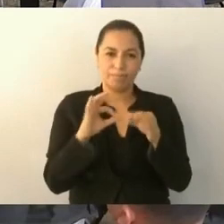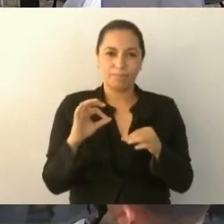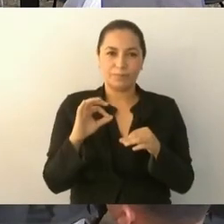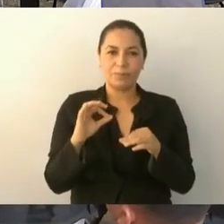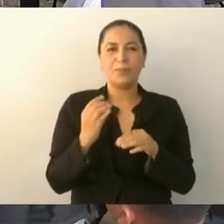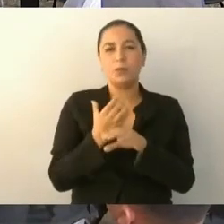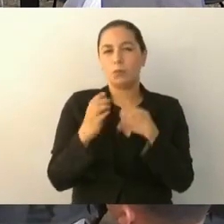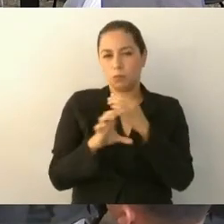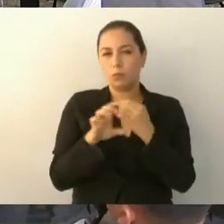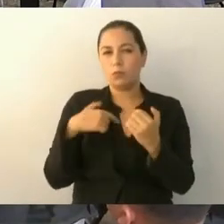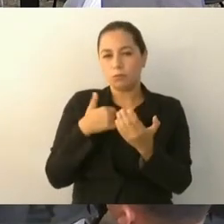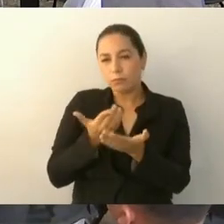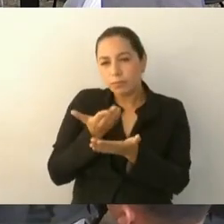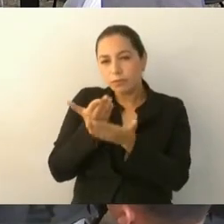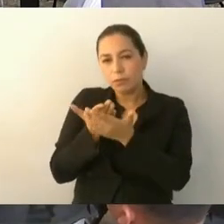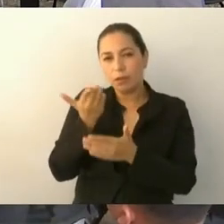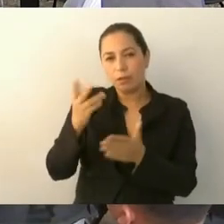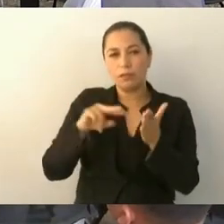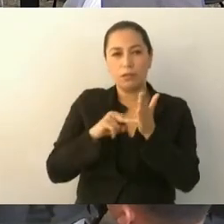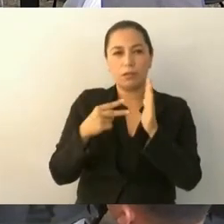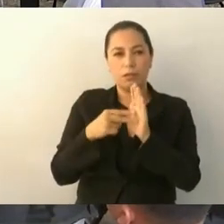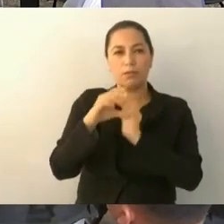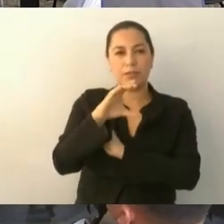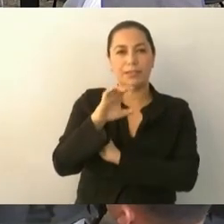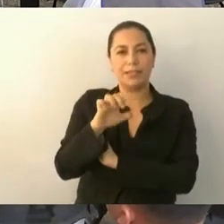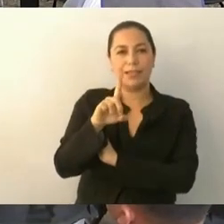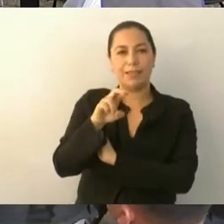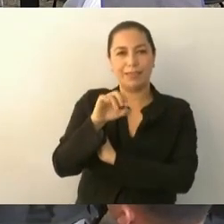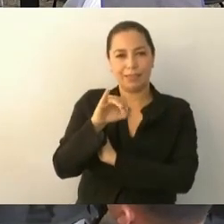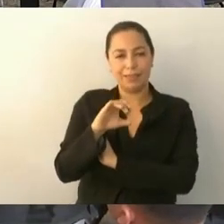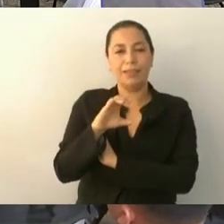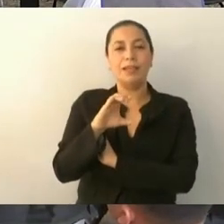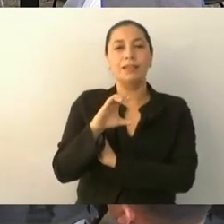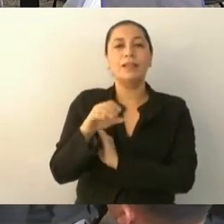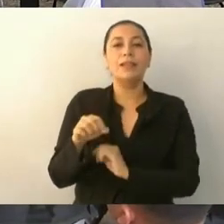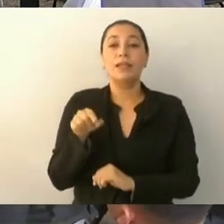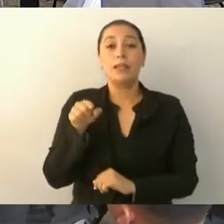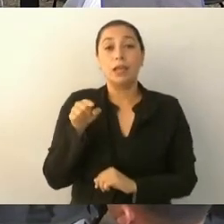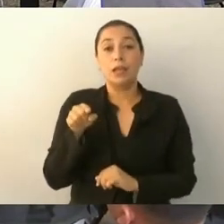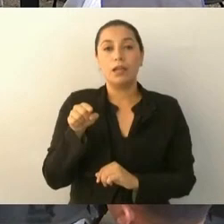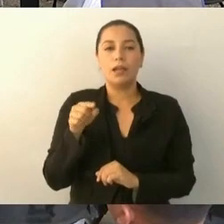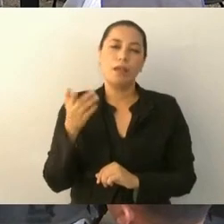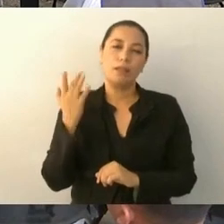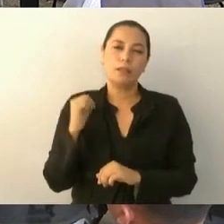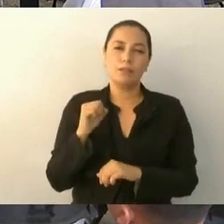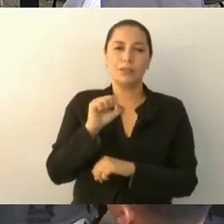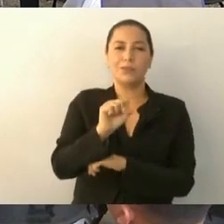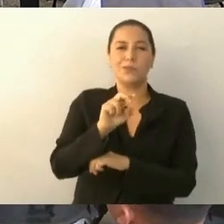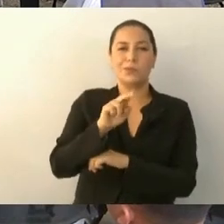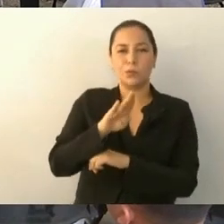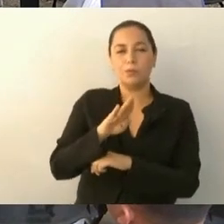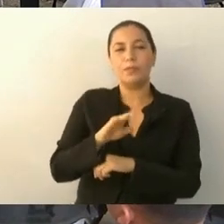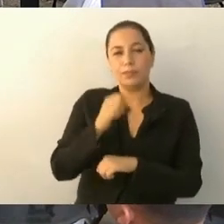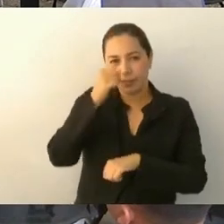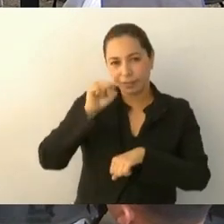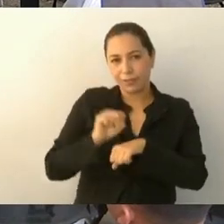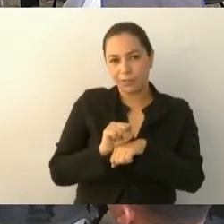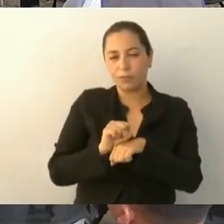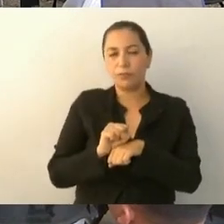al ingeniero Cedri, que era subsecretario de Comunicaciones, de Obras